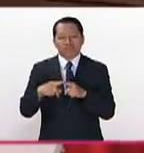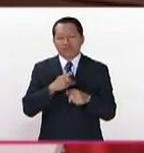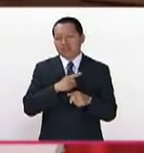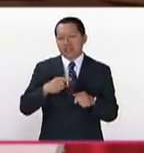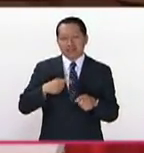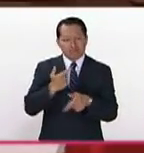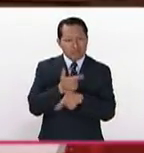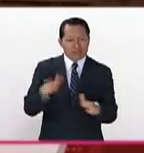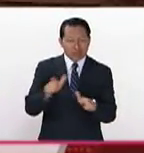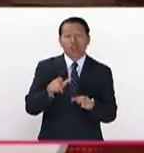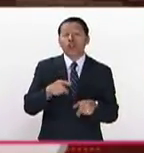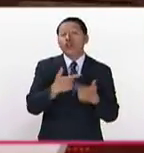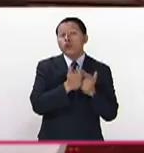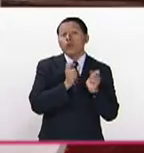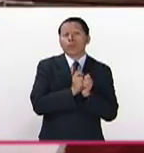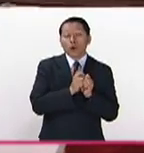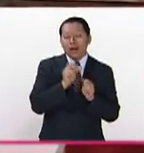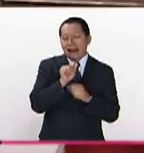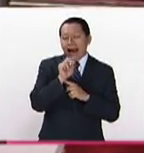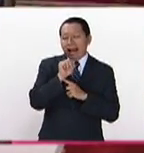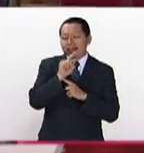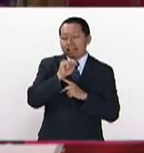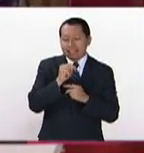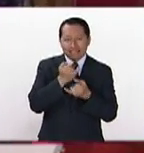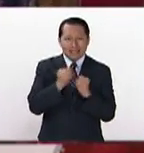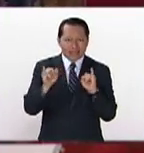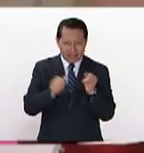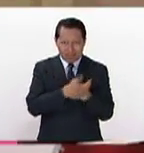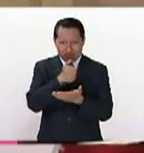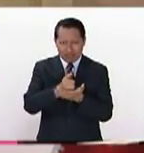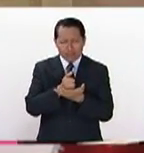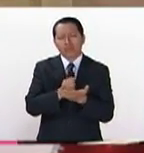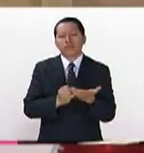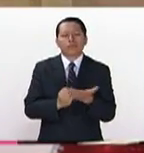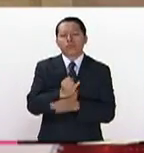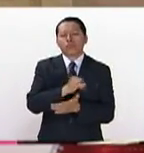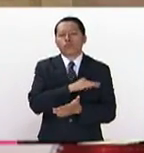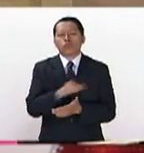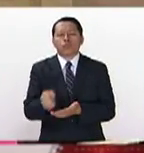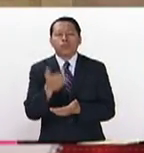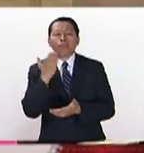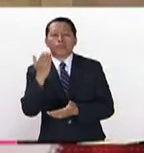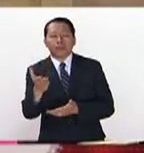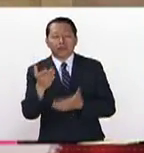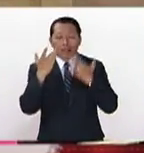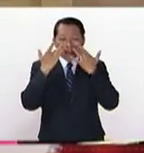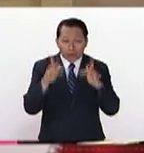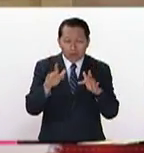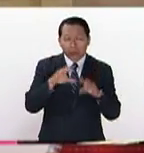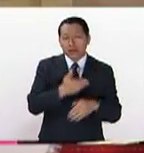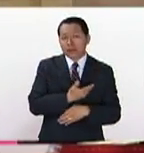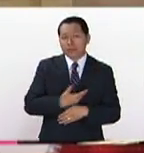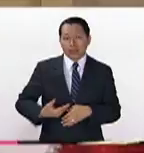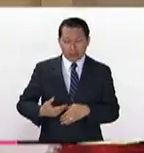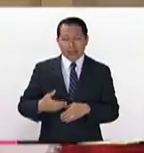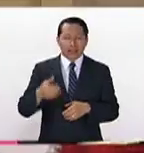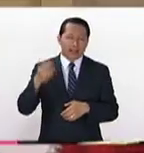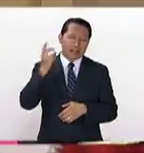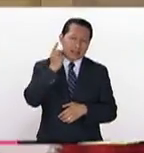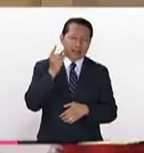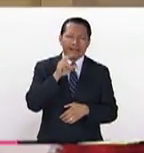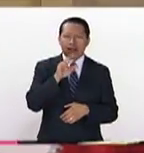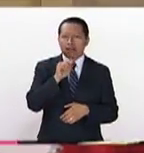partido anti-independentista Ciudadanos presentó una resolución para pedir la renuncia del presidente del